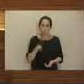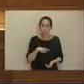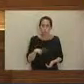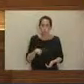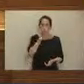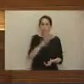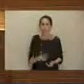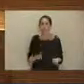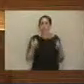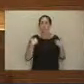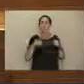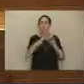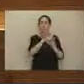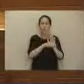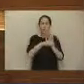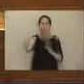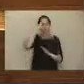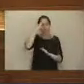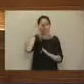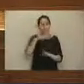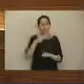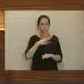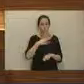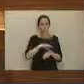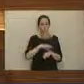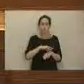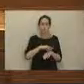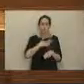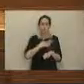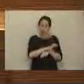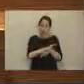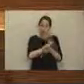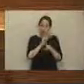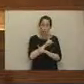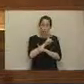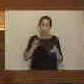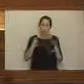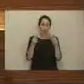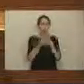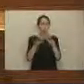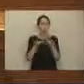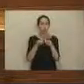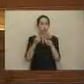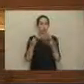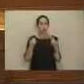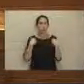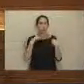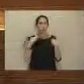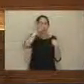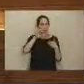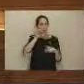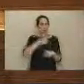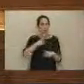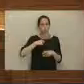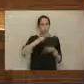responsable del programa de salud mental de la consejería anunció en una reunión con otros responsables de otras comunidades autónomas que las